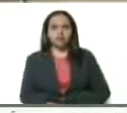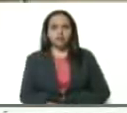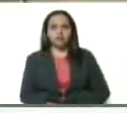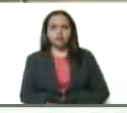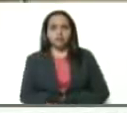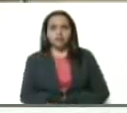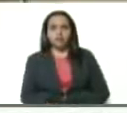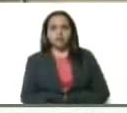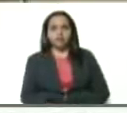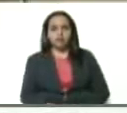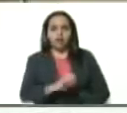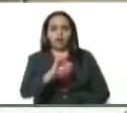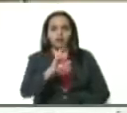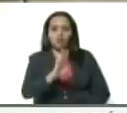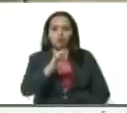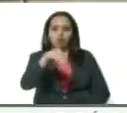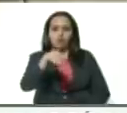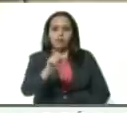de Cumaná.